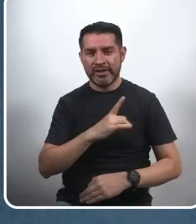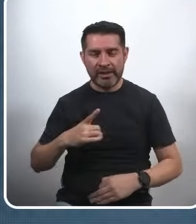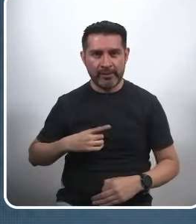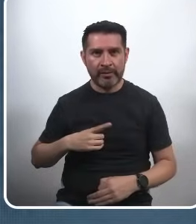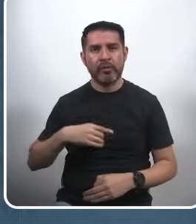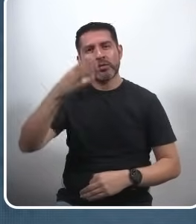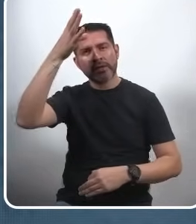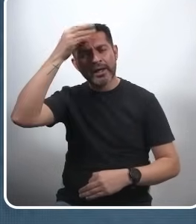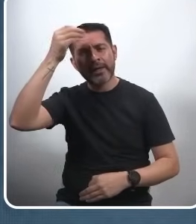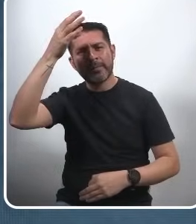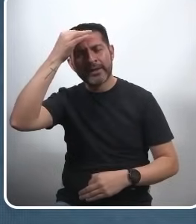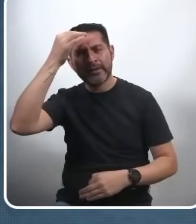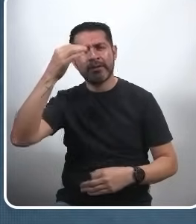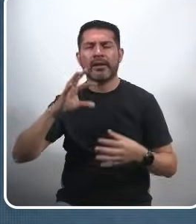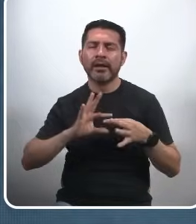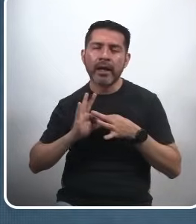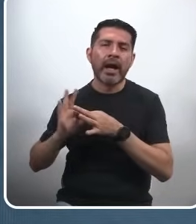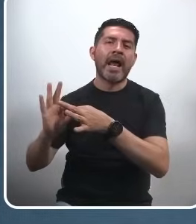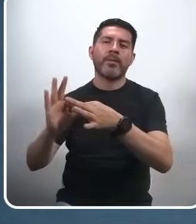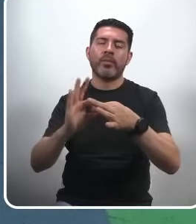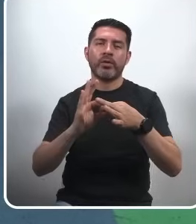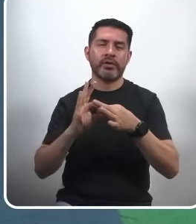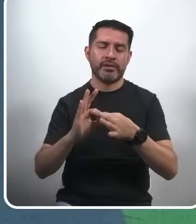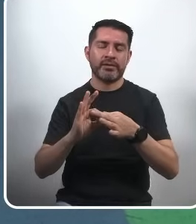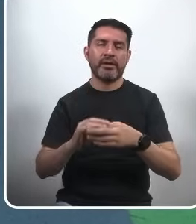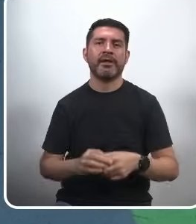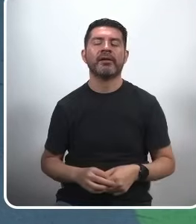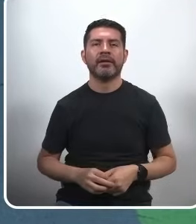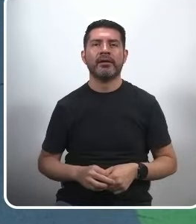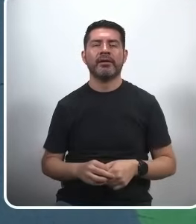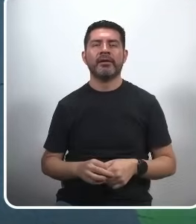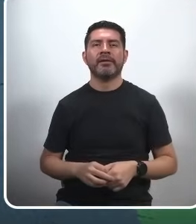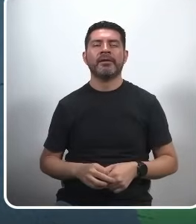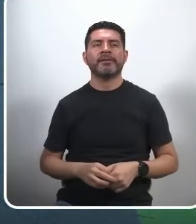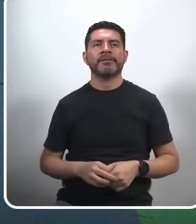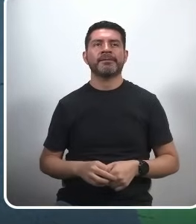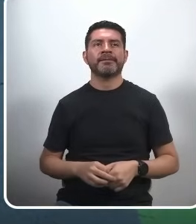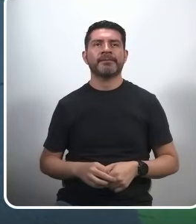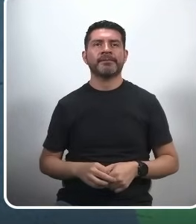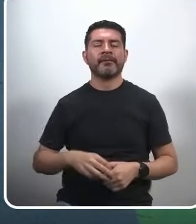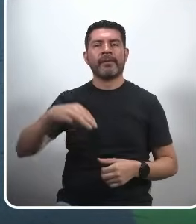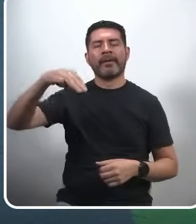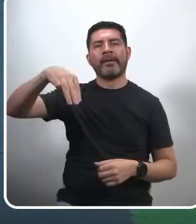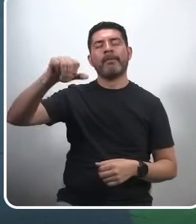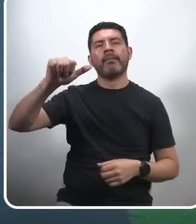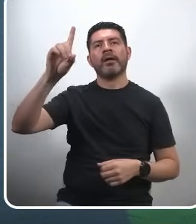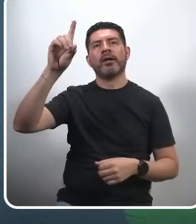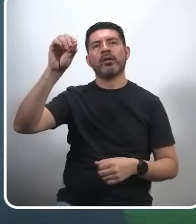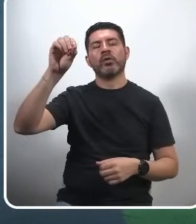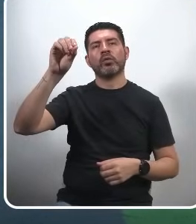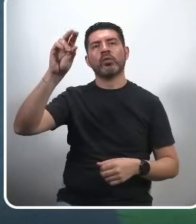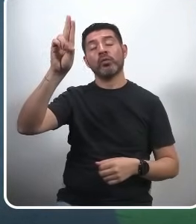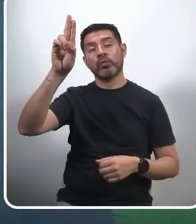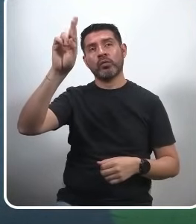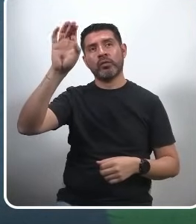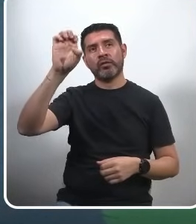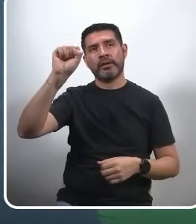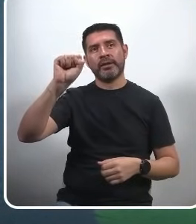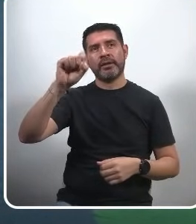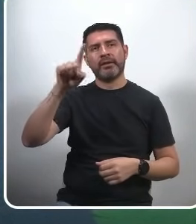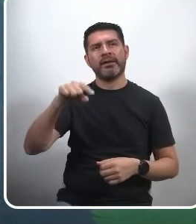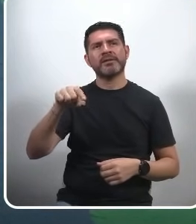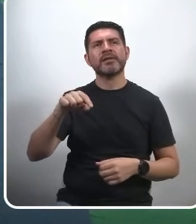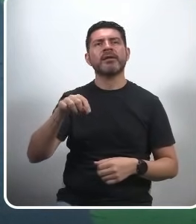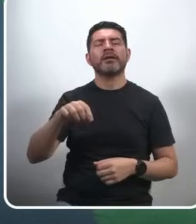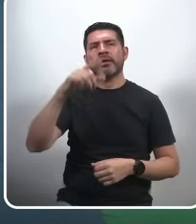armonizar. Y aquí dice el apóstol Pablo que madurez espiritual produce mejores relaciones. En